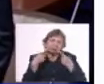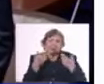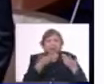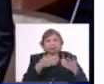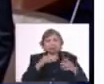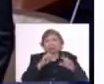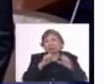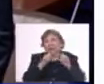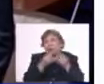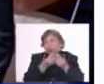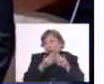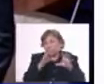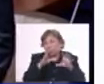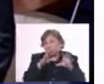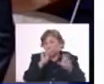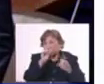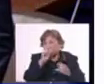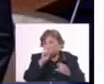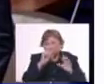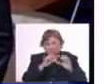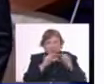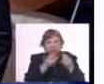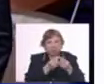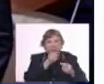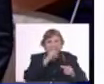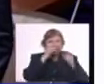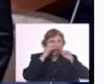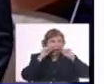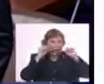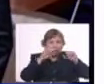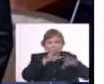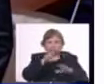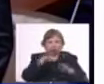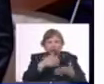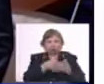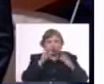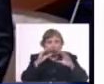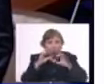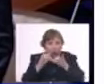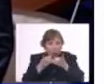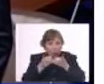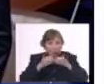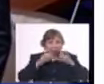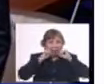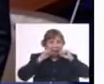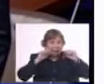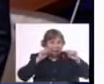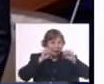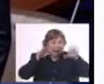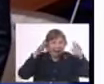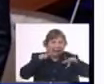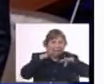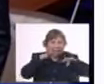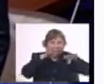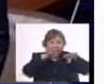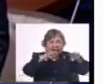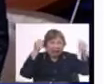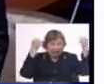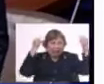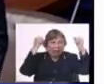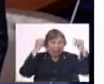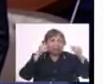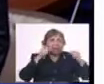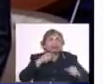cierto sector, un sector de los manifestantes, porque no son todos, un sector de esos manifestantes están